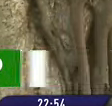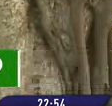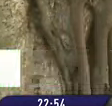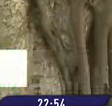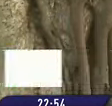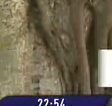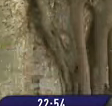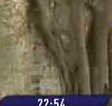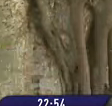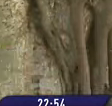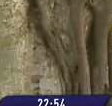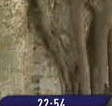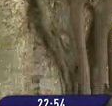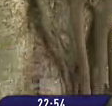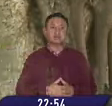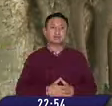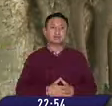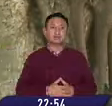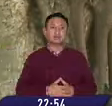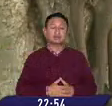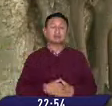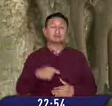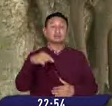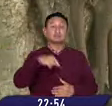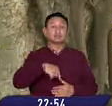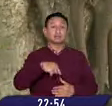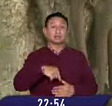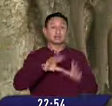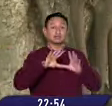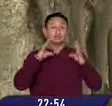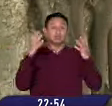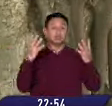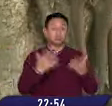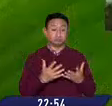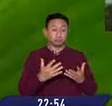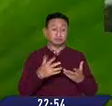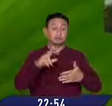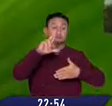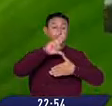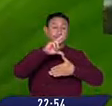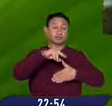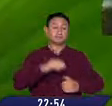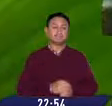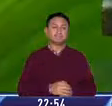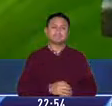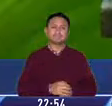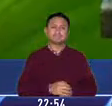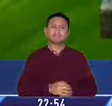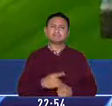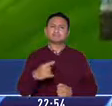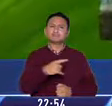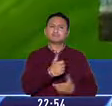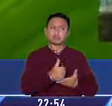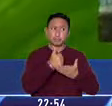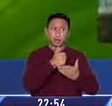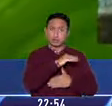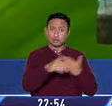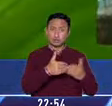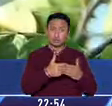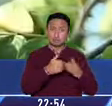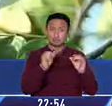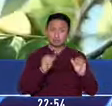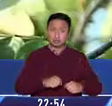son importantes, por supuesto, pero tienen que hacerse en términos globales, en términos de Latinoamérica. Hay acciones simples que todos podemos